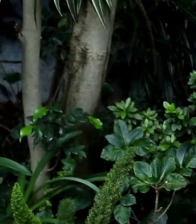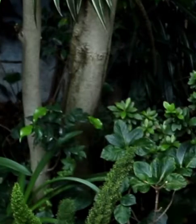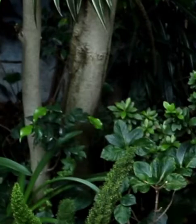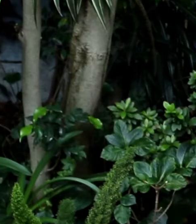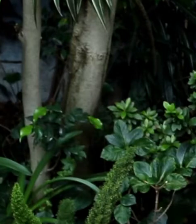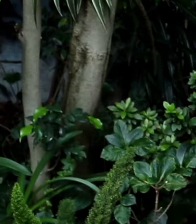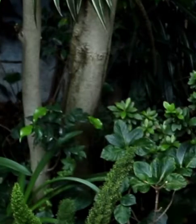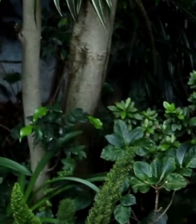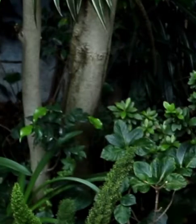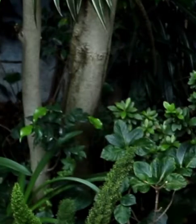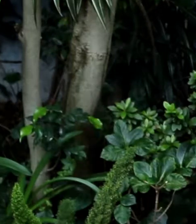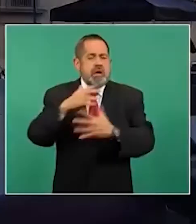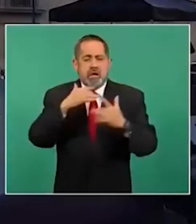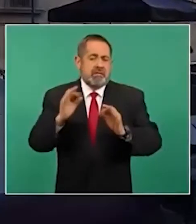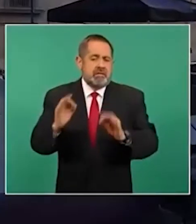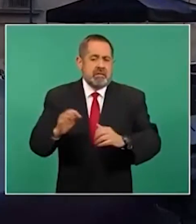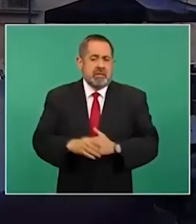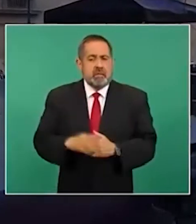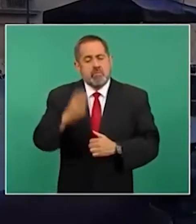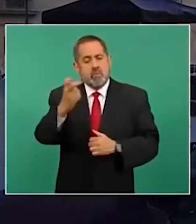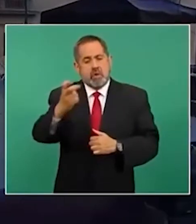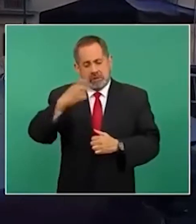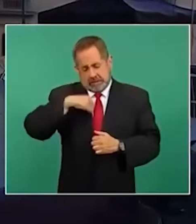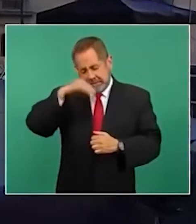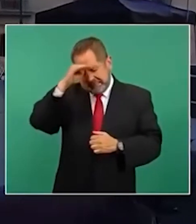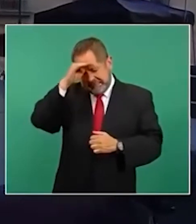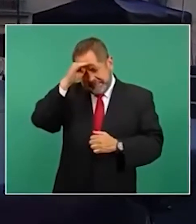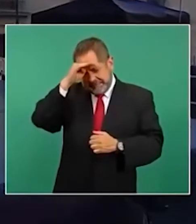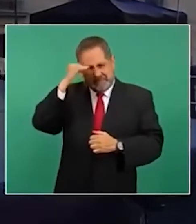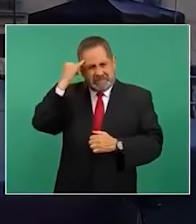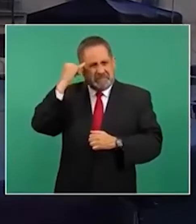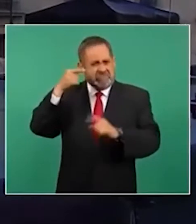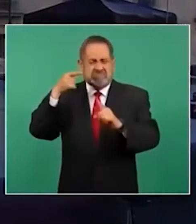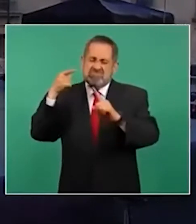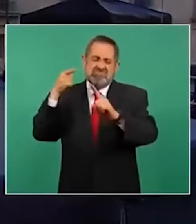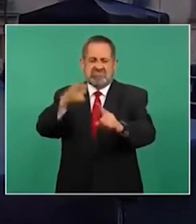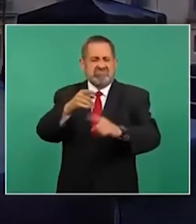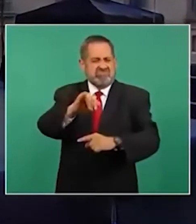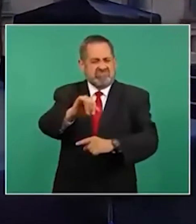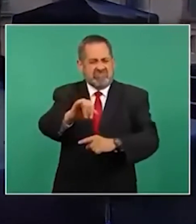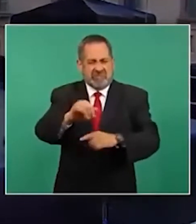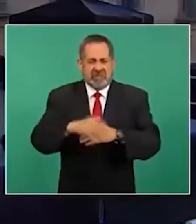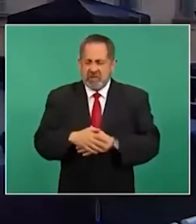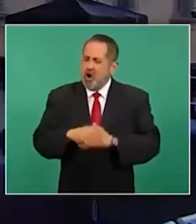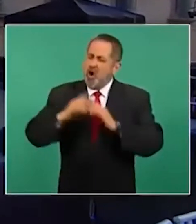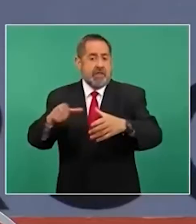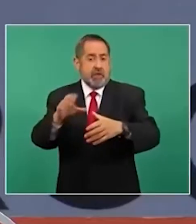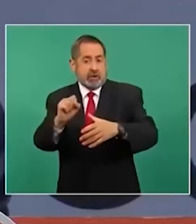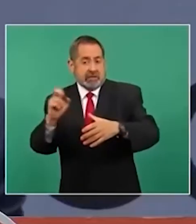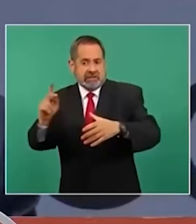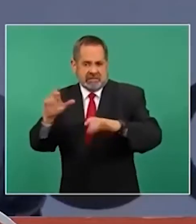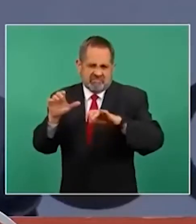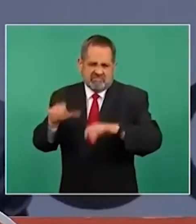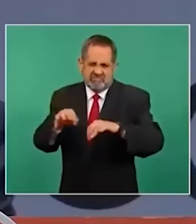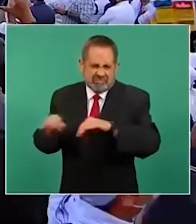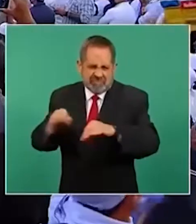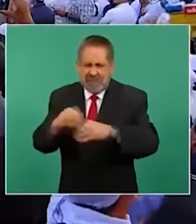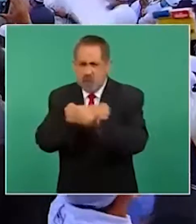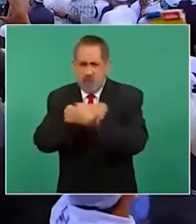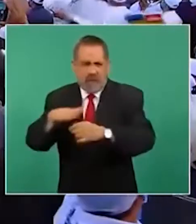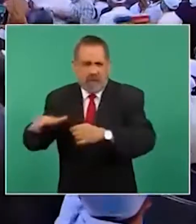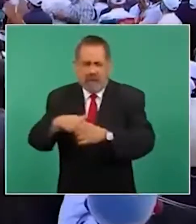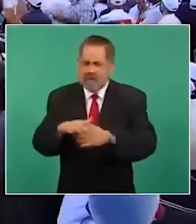de que alguien no pueda sentirse identificado con el movimiento obradorista. Y quienes a pesar de ello no